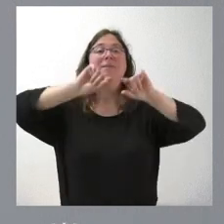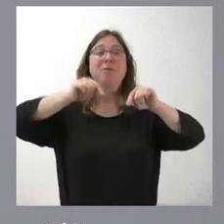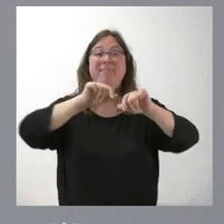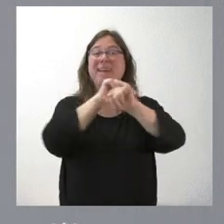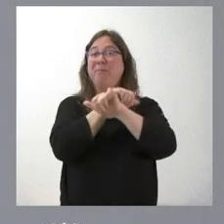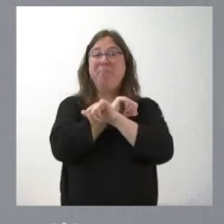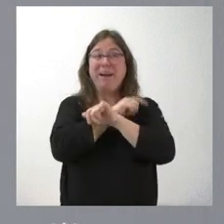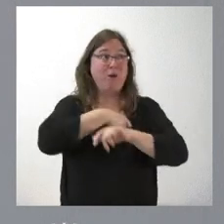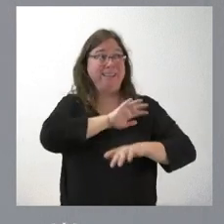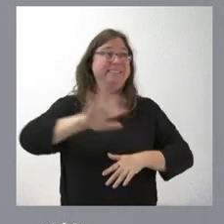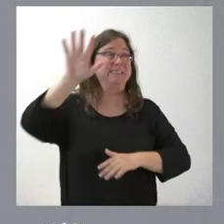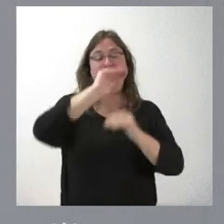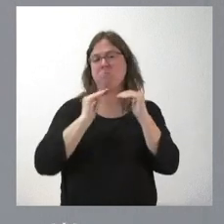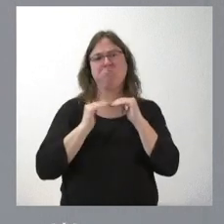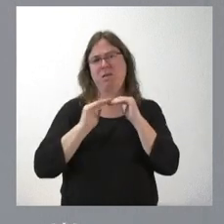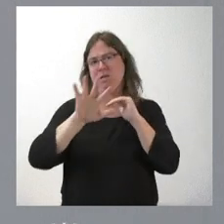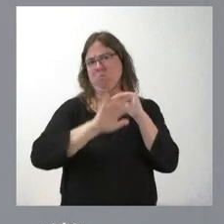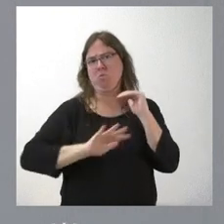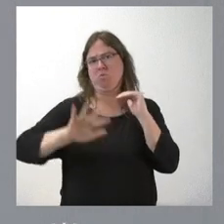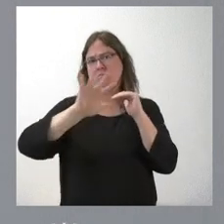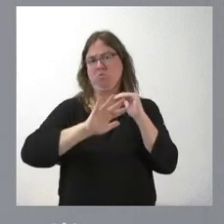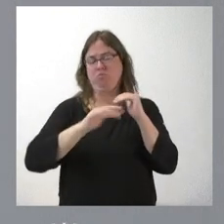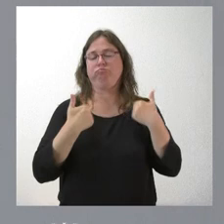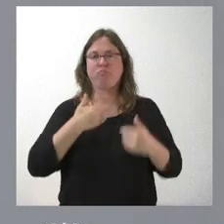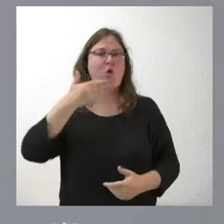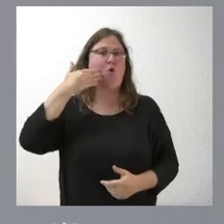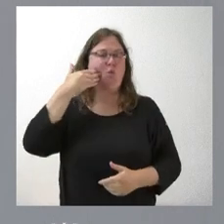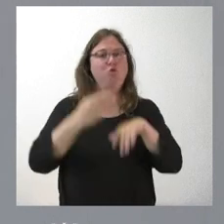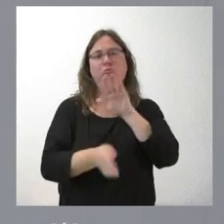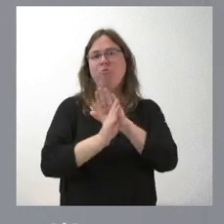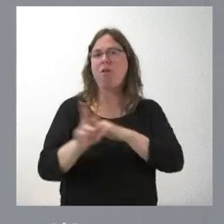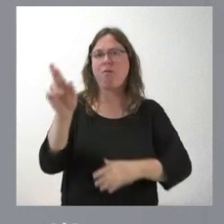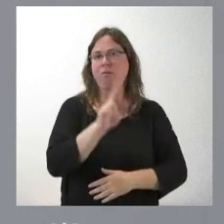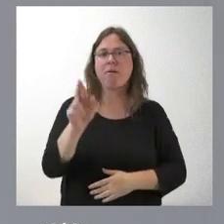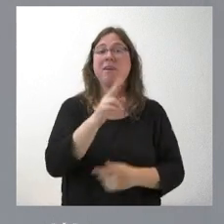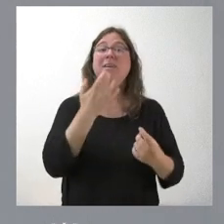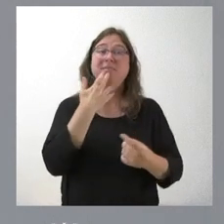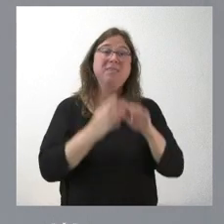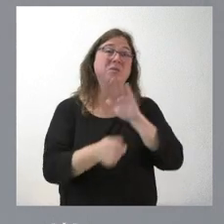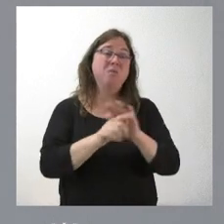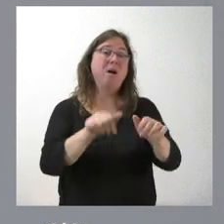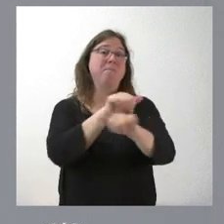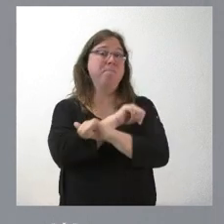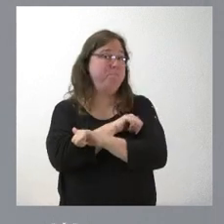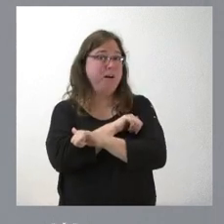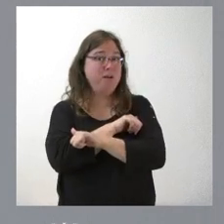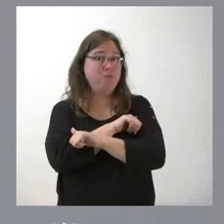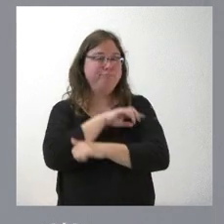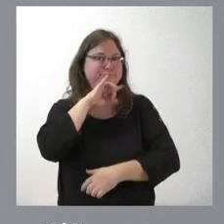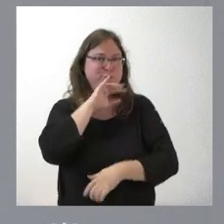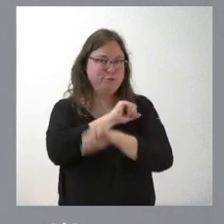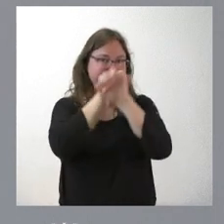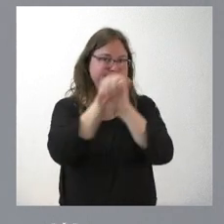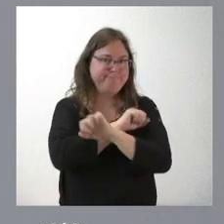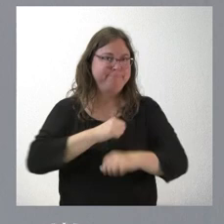paro, de lo cual nos congratulamos y vamos a tener que seguir insistiendo en ello porque mientras haya un nivel de paro como el que tenemos, pues no podemos estar contentos